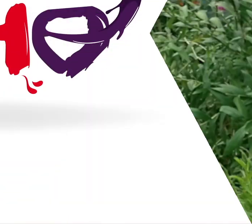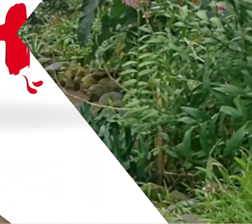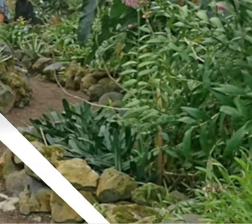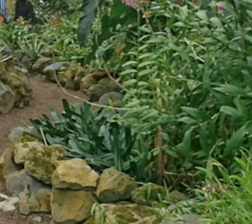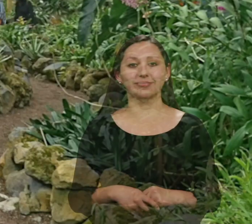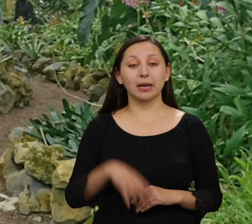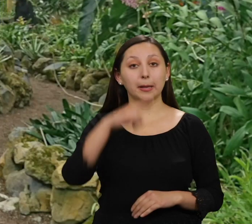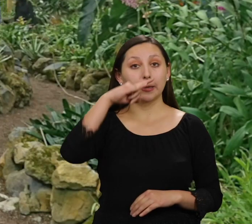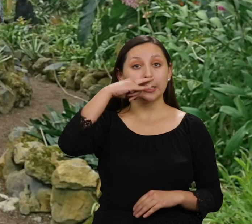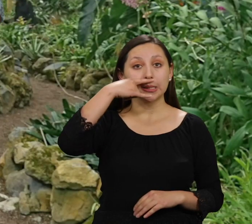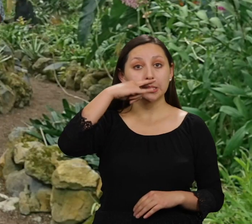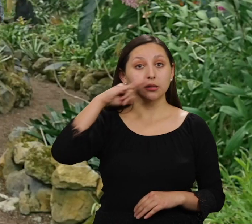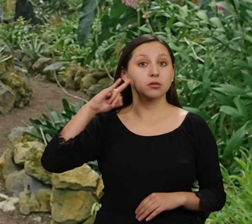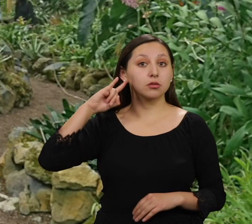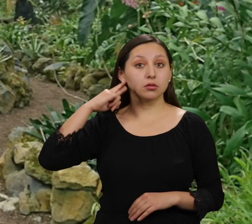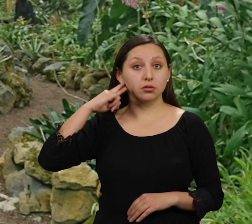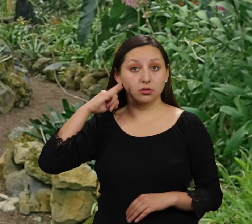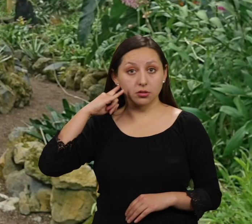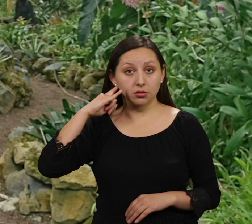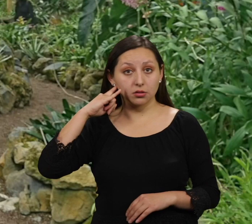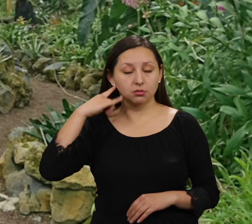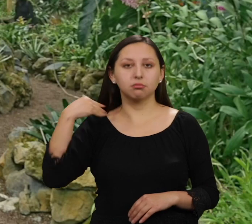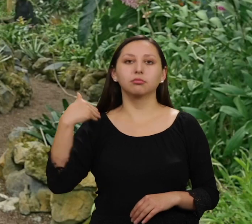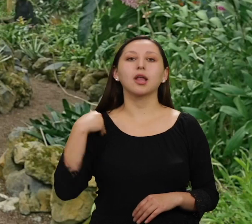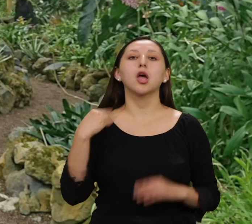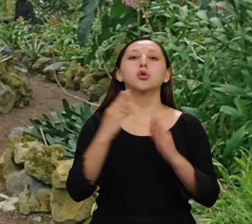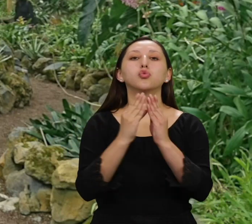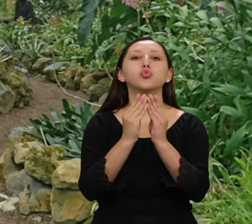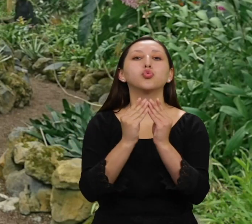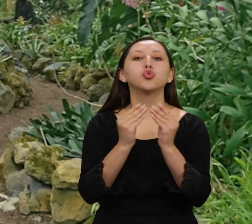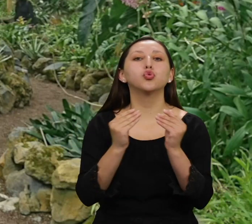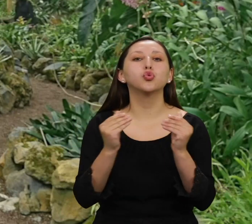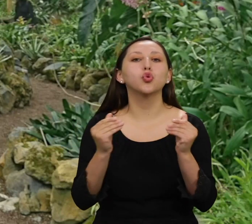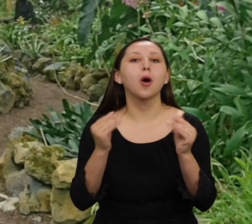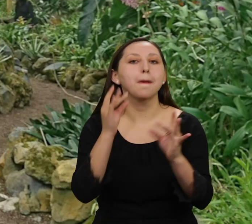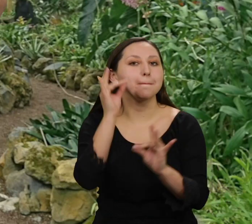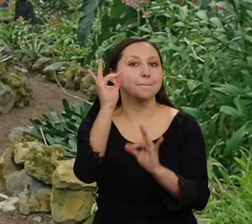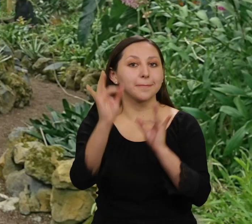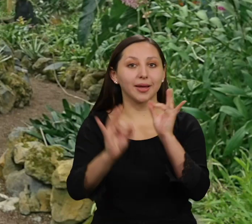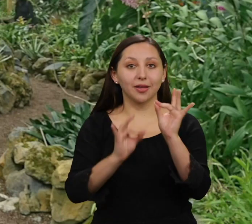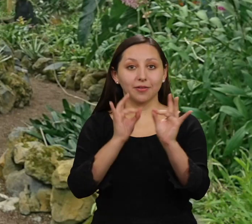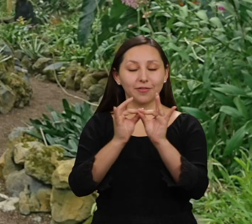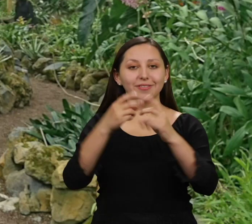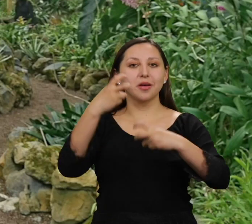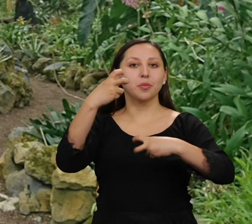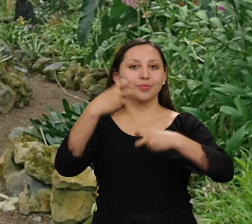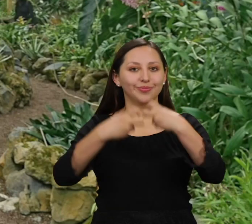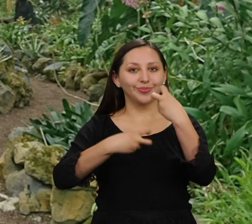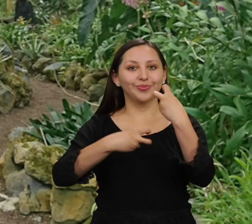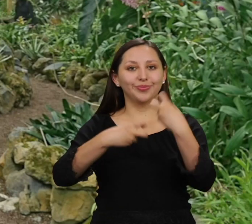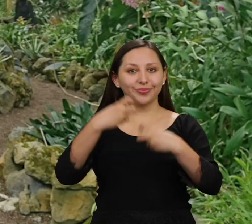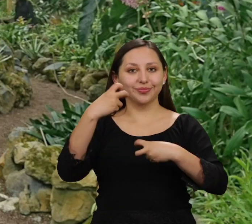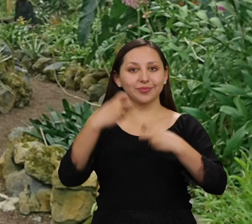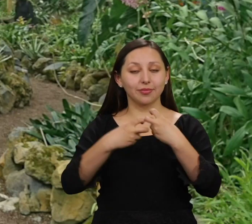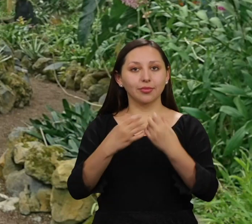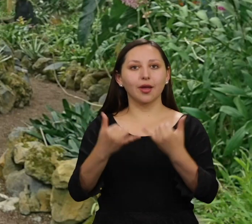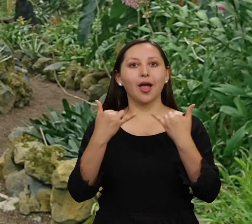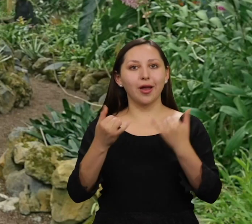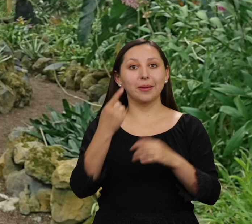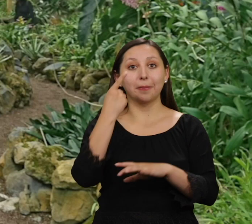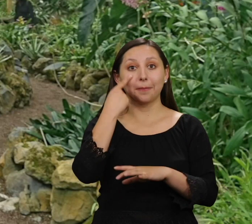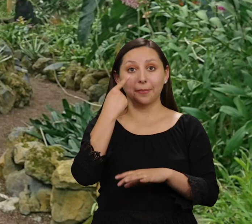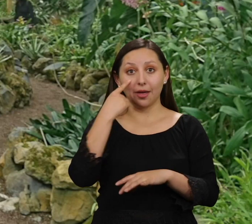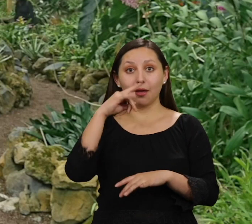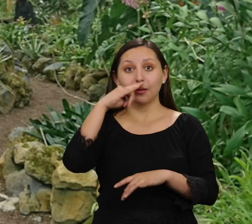bolsa Sí, que yo Las niñas y los niños siempre tienen soluciones geniales para todos los problemas Ahora,